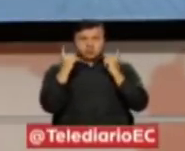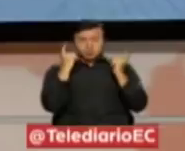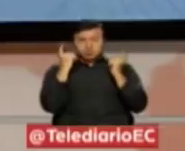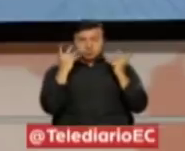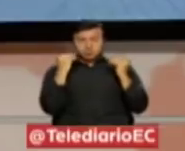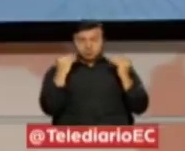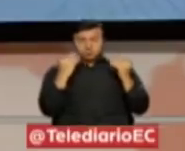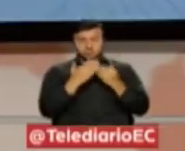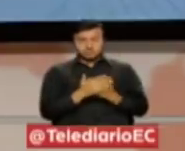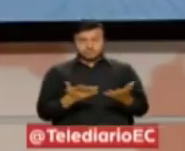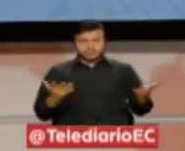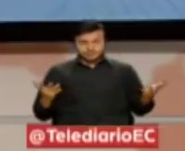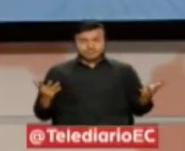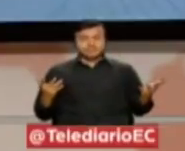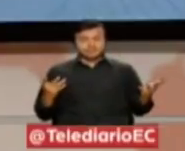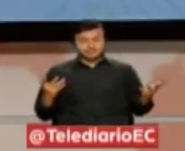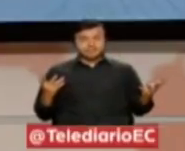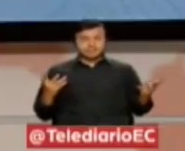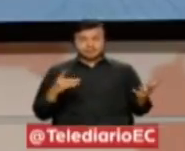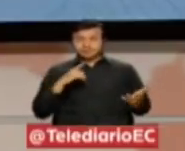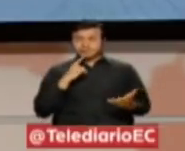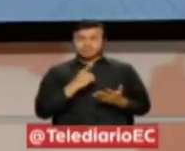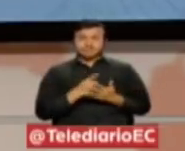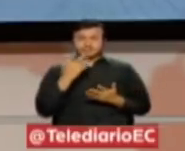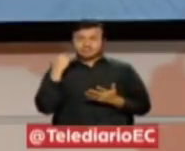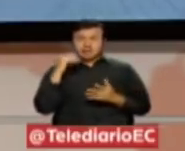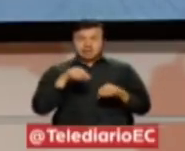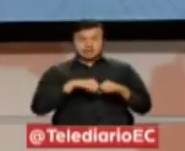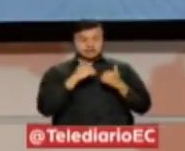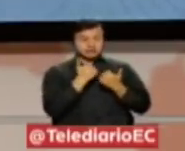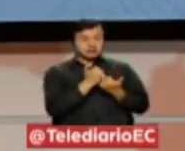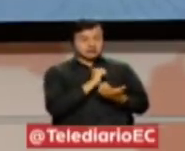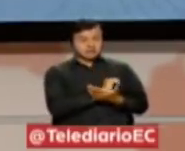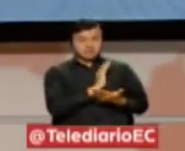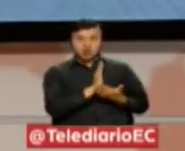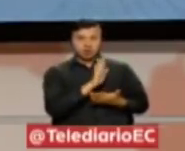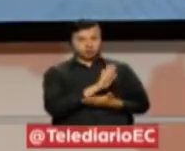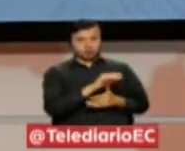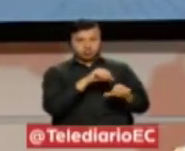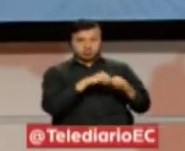justicia, que impidió desde la misma Asamblea